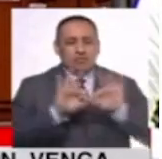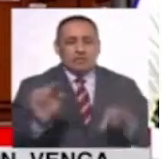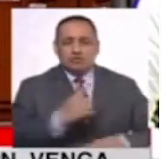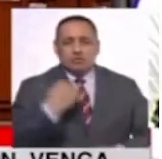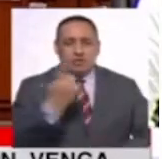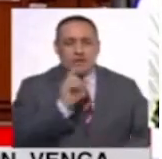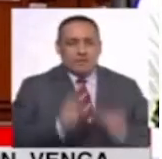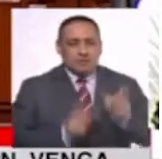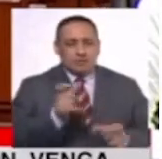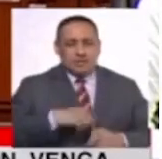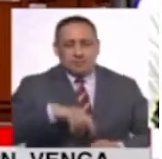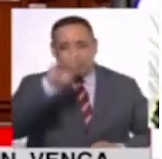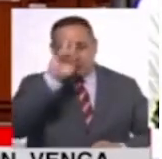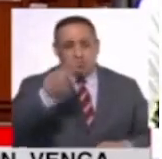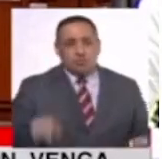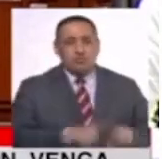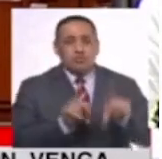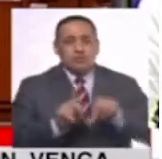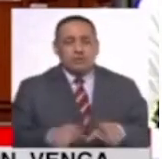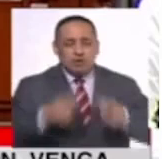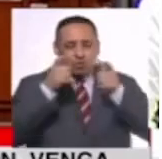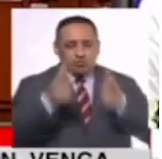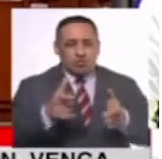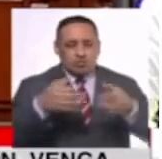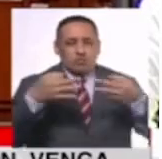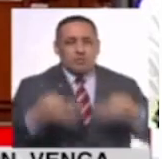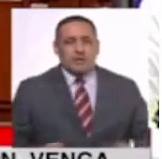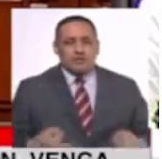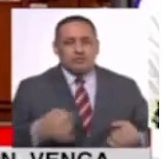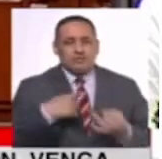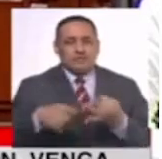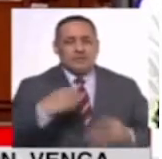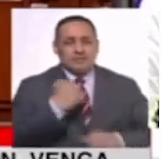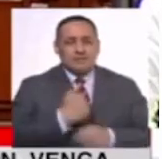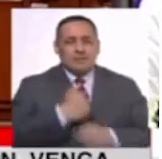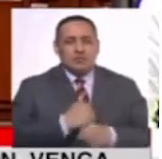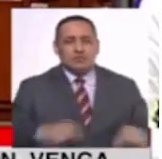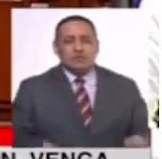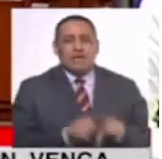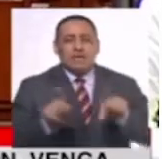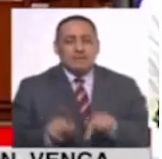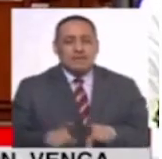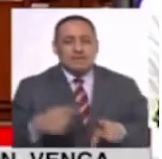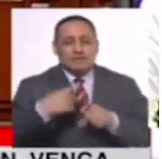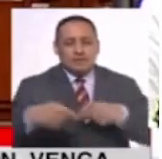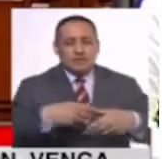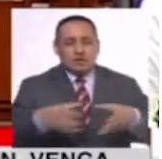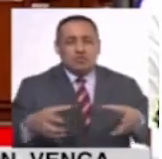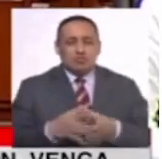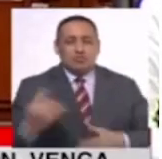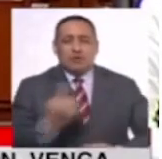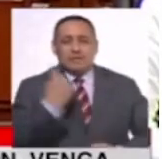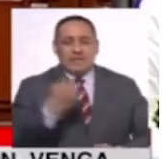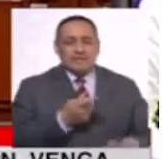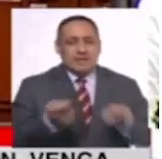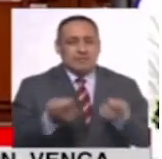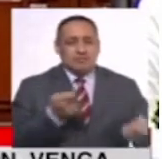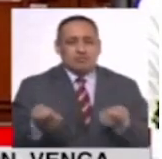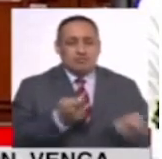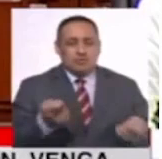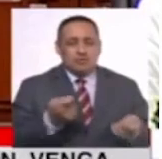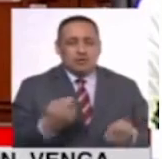fundamentales de todos los peruanos, así como supervisar el cumplimiento de las funciones de los organismos de la